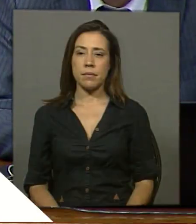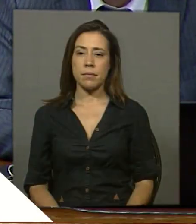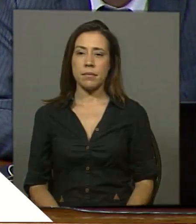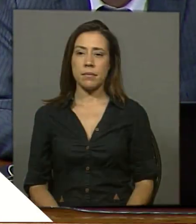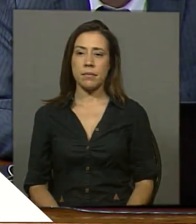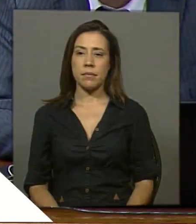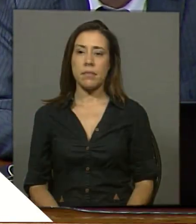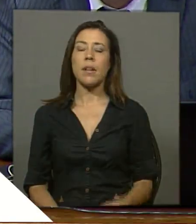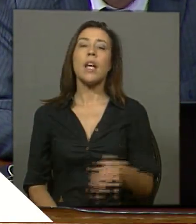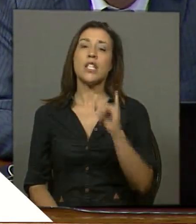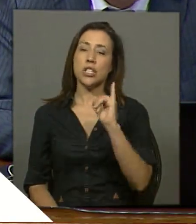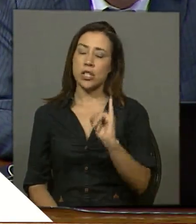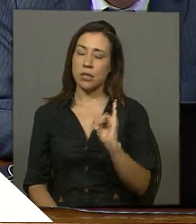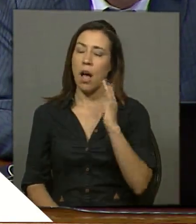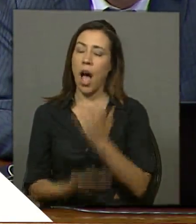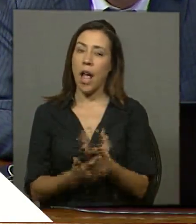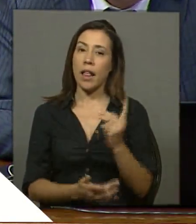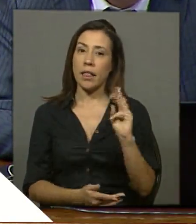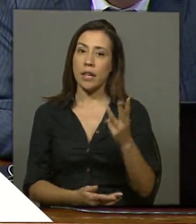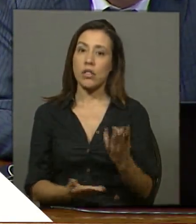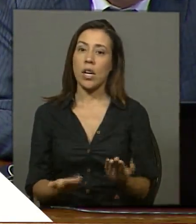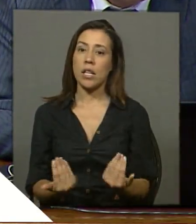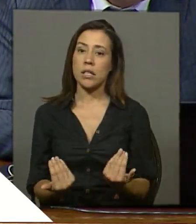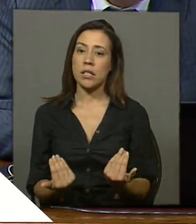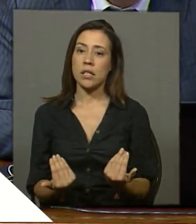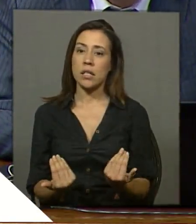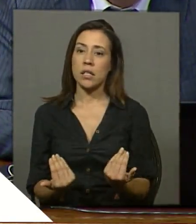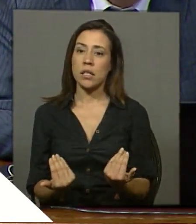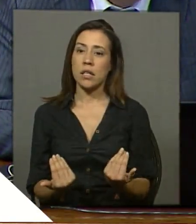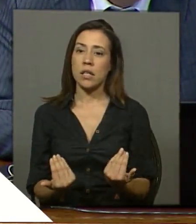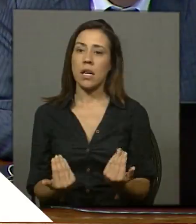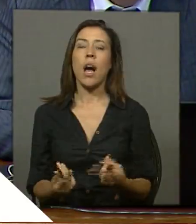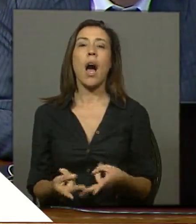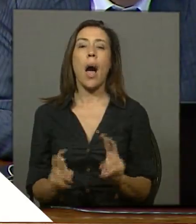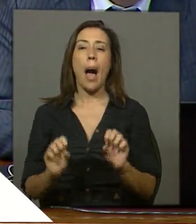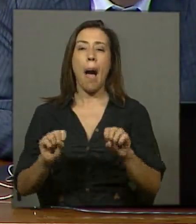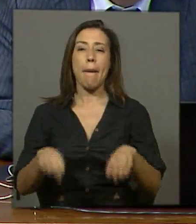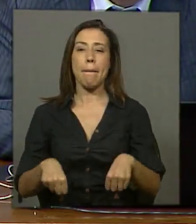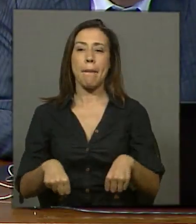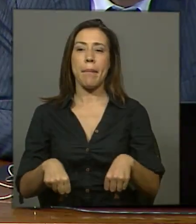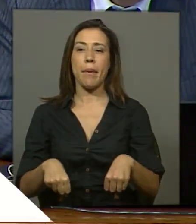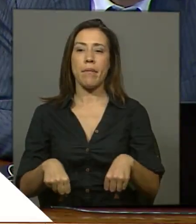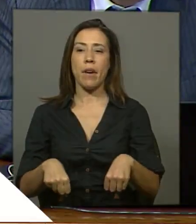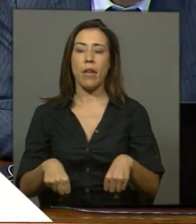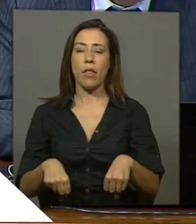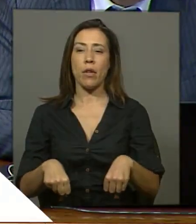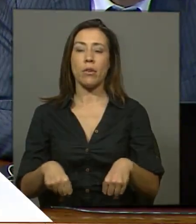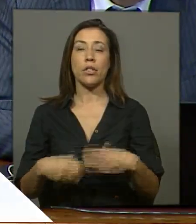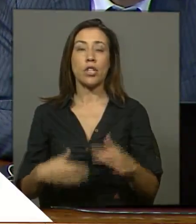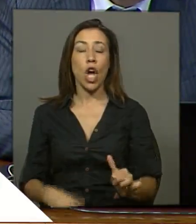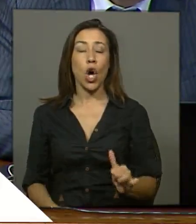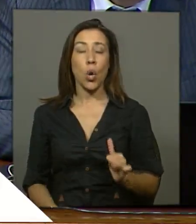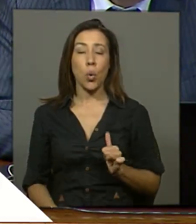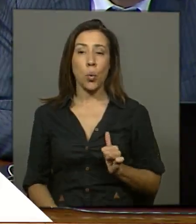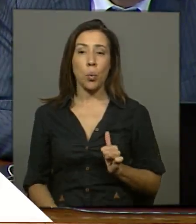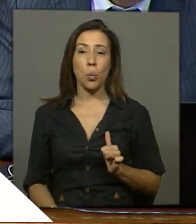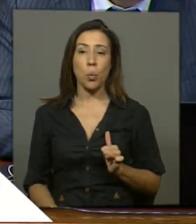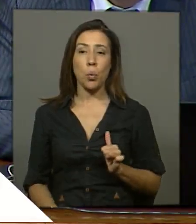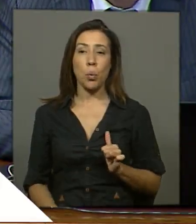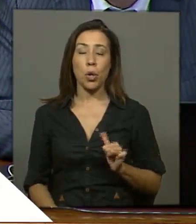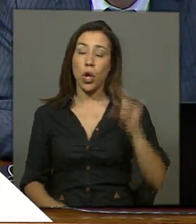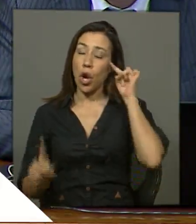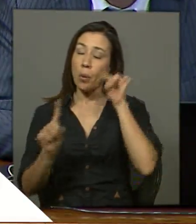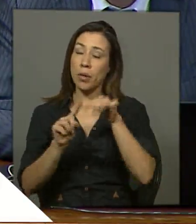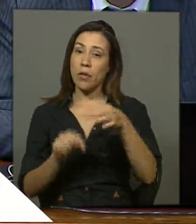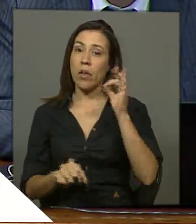abstenciones obtenido el tercio necesario se declara aprobado muy bien habiéndose cumplido el